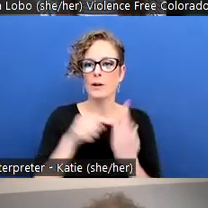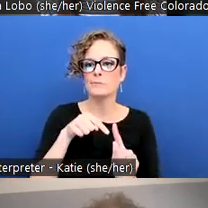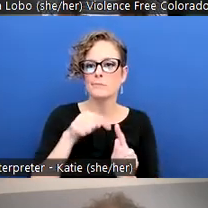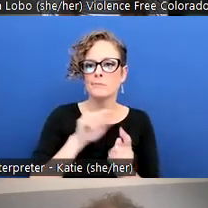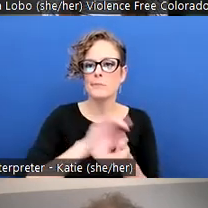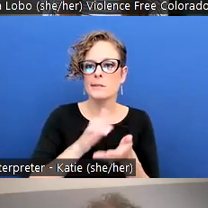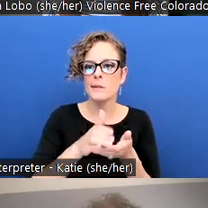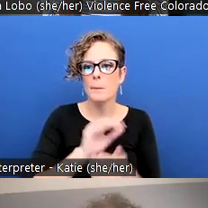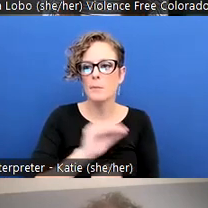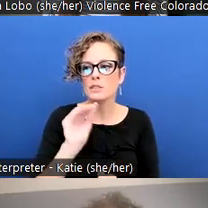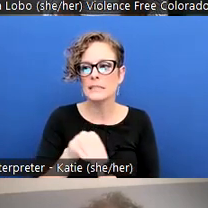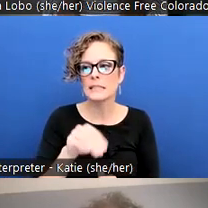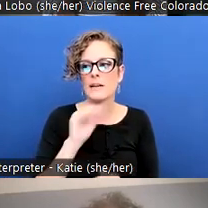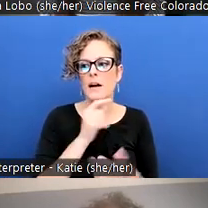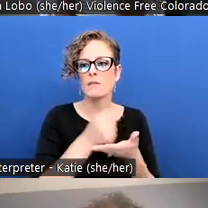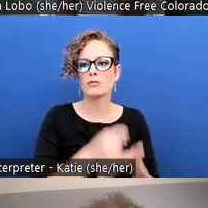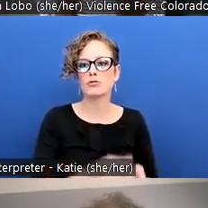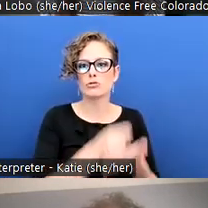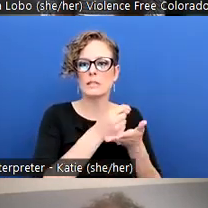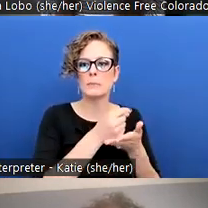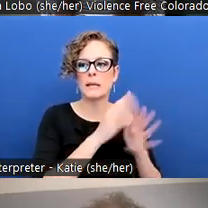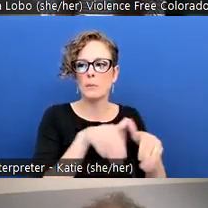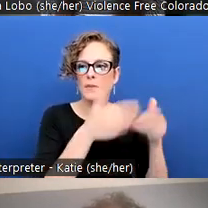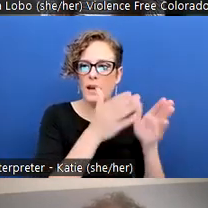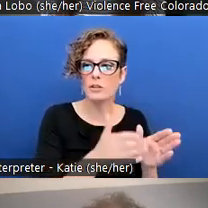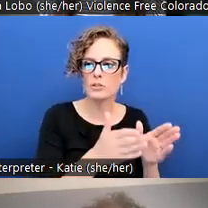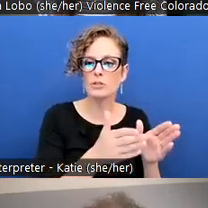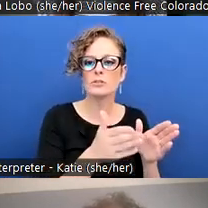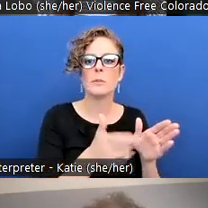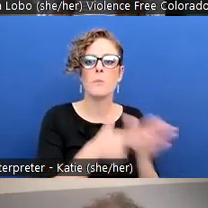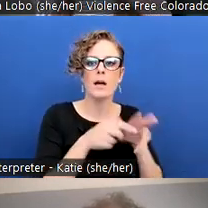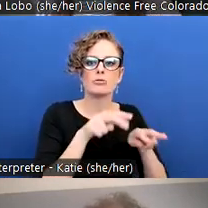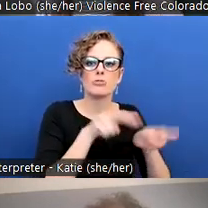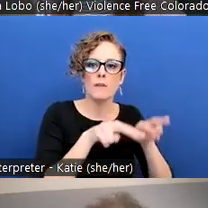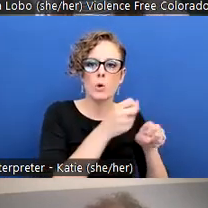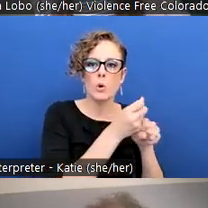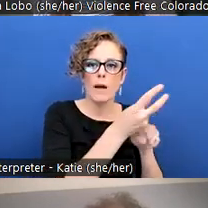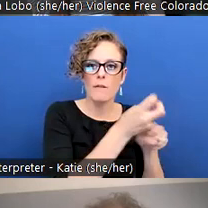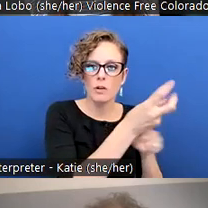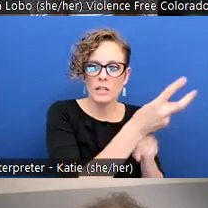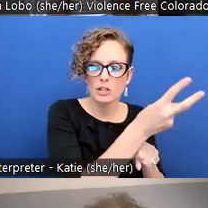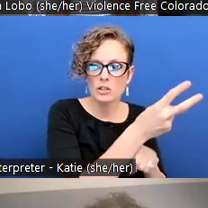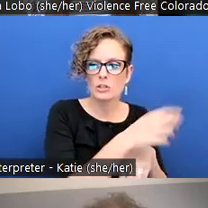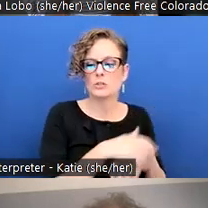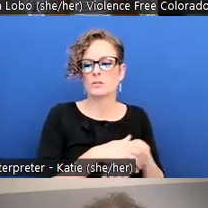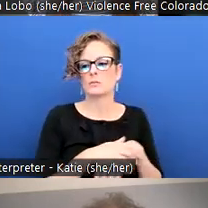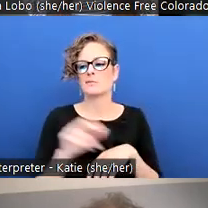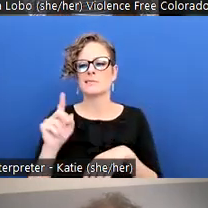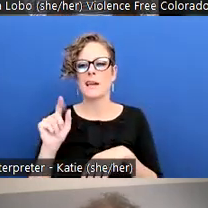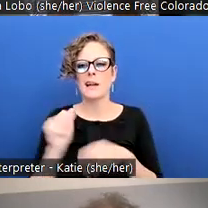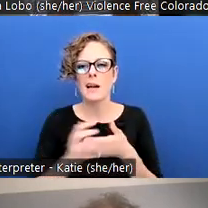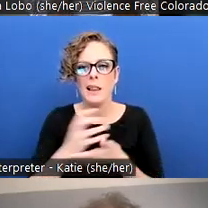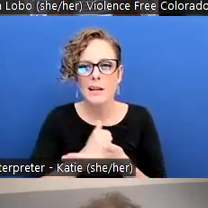evaluar los profesionistas de salud mental y cambios al registro